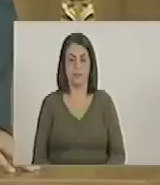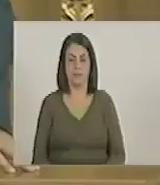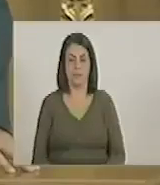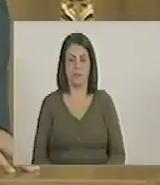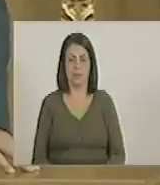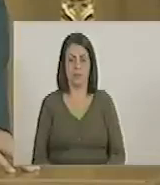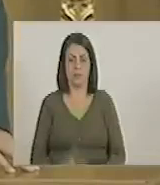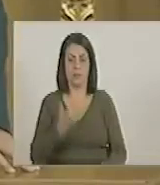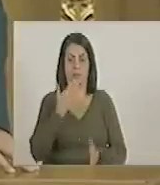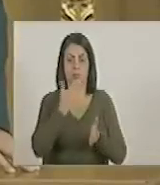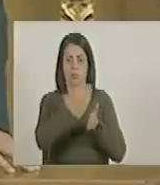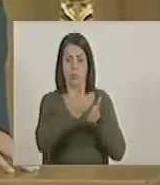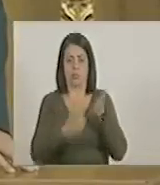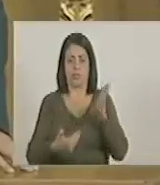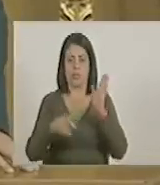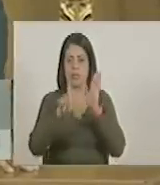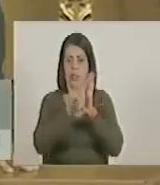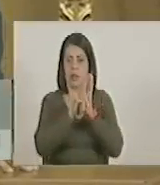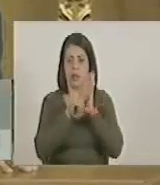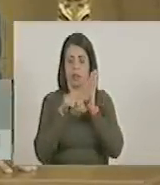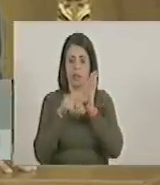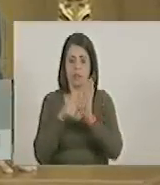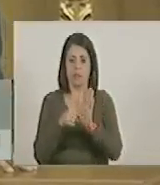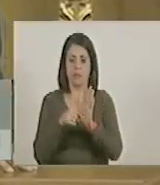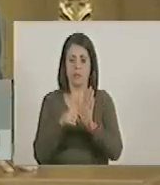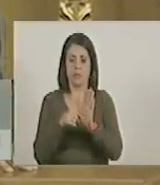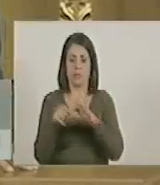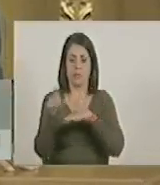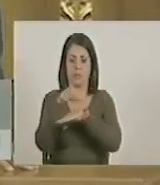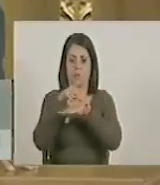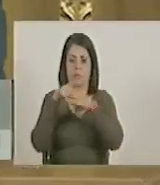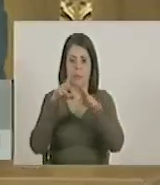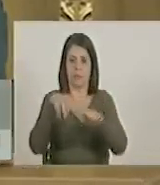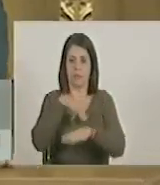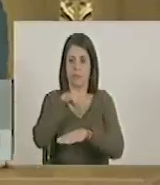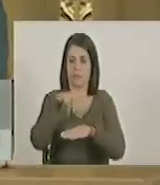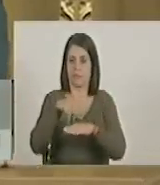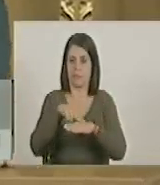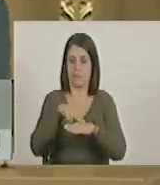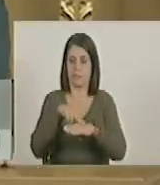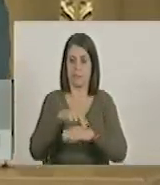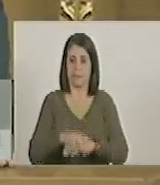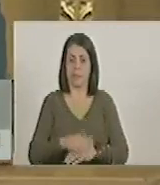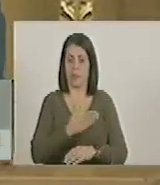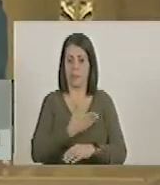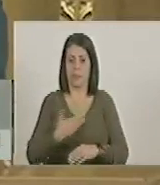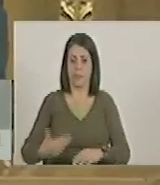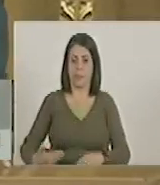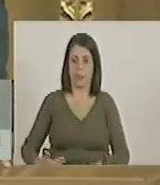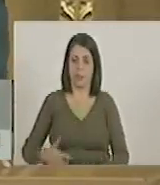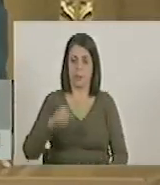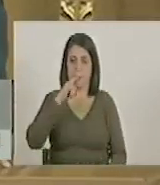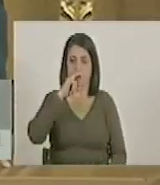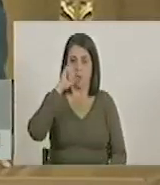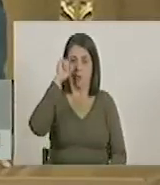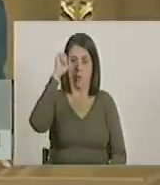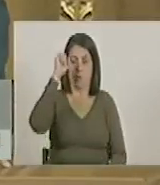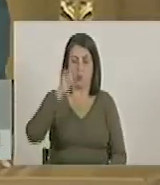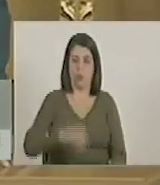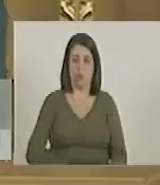una propuesta de ley que trae el Ejecutivo Nacional, el presidente Nicolás